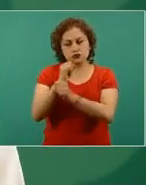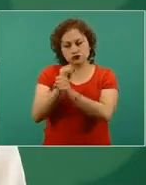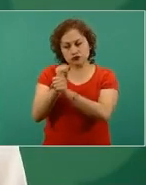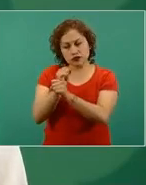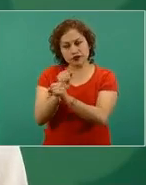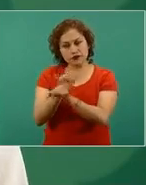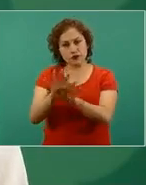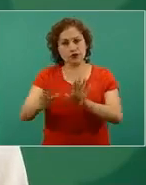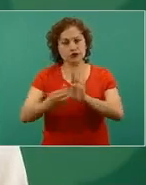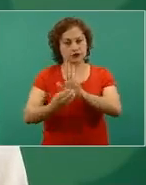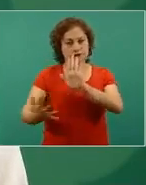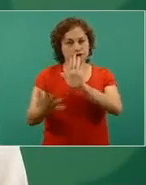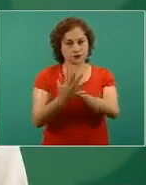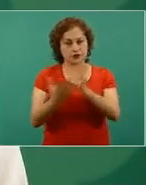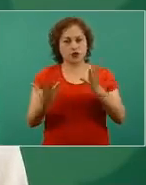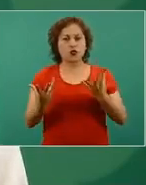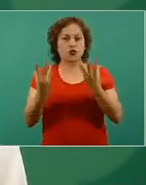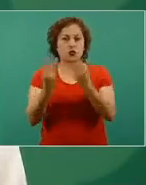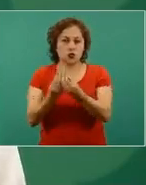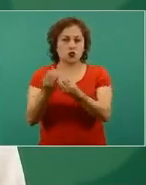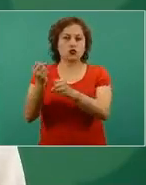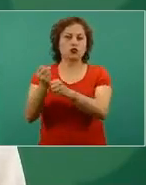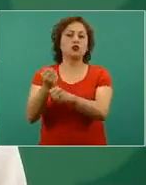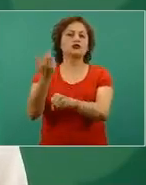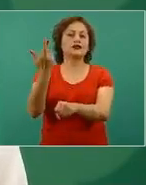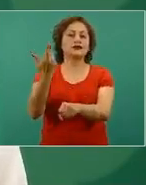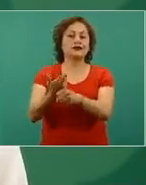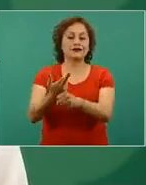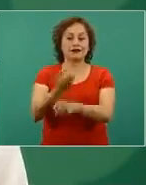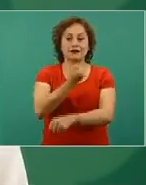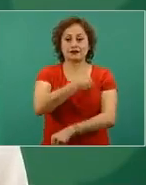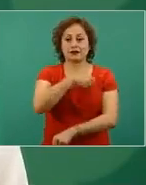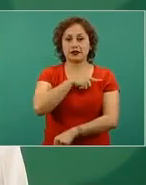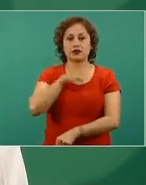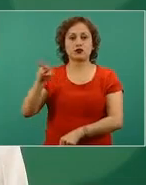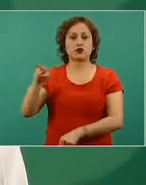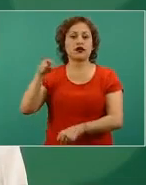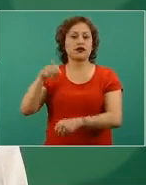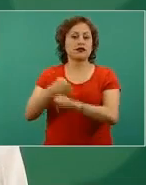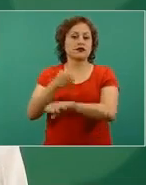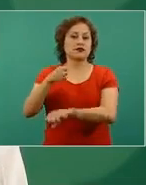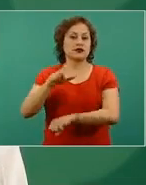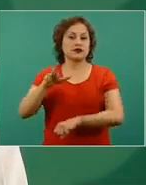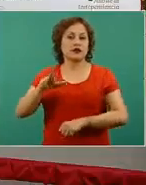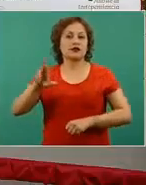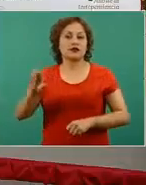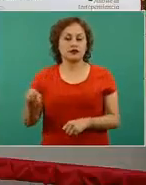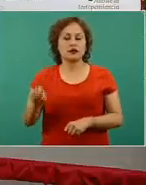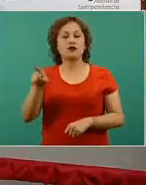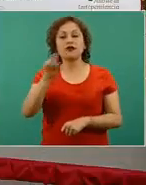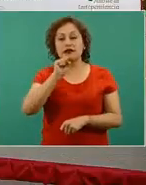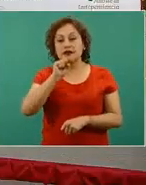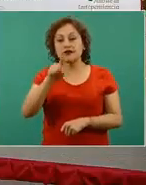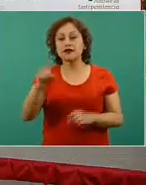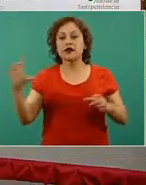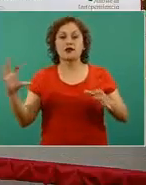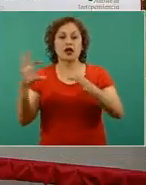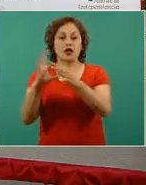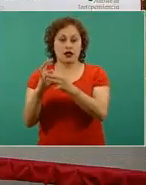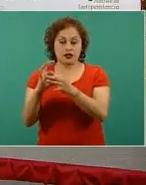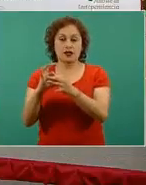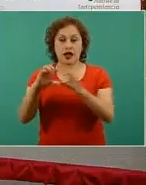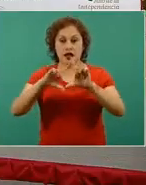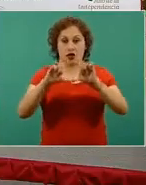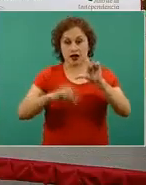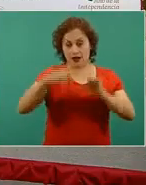con la Secretaría de Salud de Quintana Roo y en comunicación a través del Centro Nacional de Enlace para el Reglamento Sanitario Internacional de